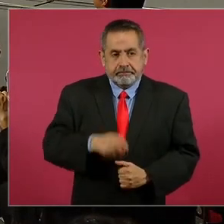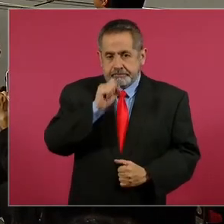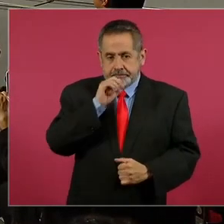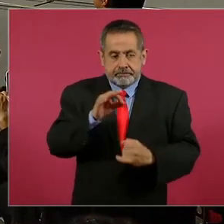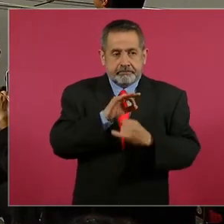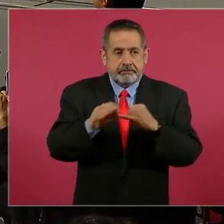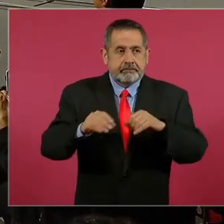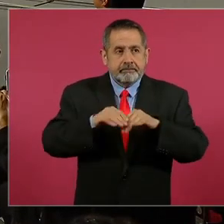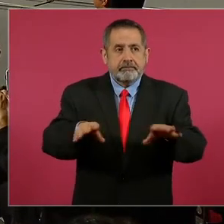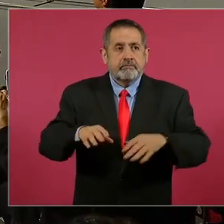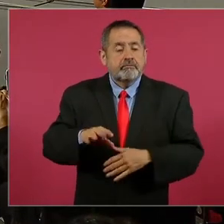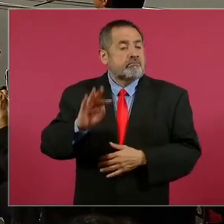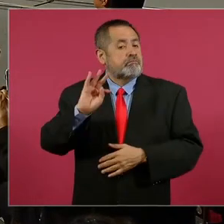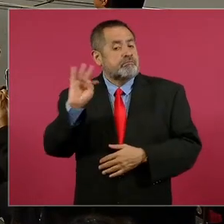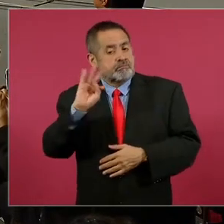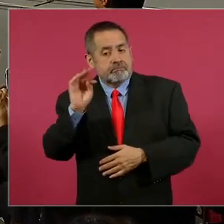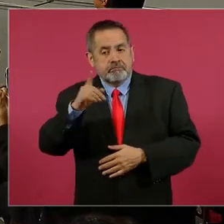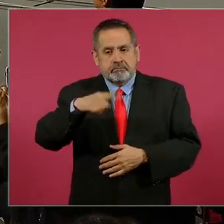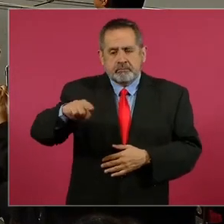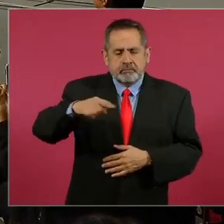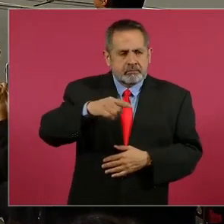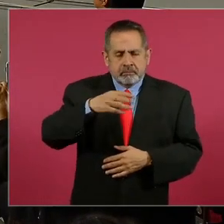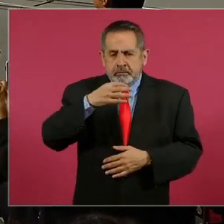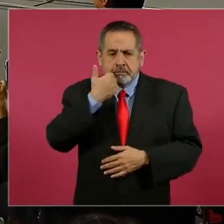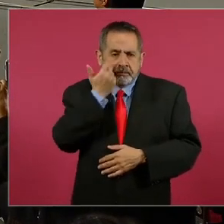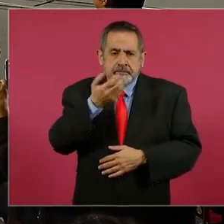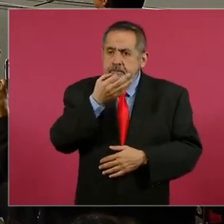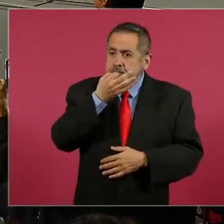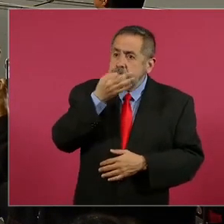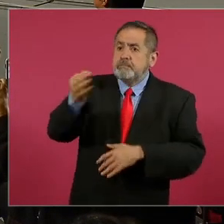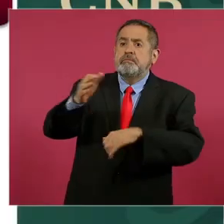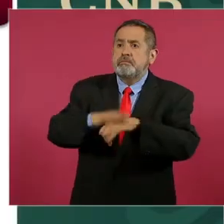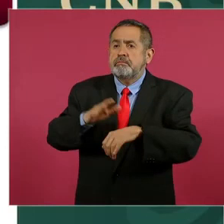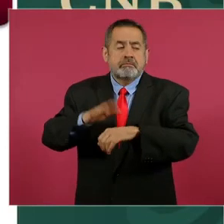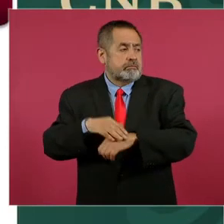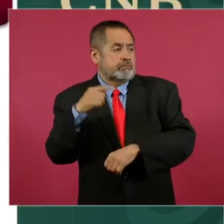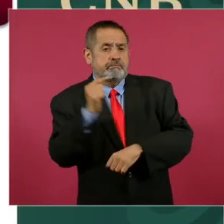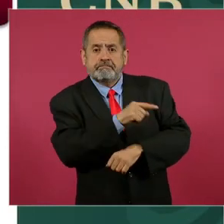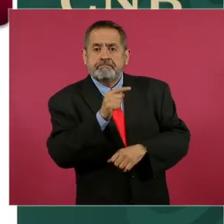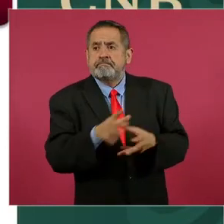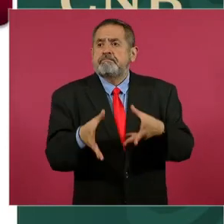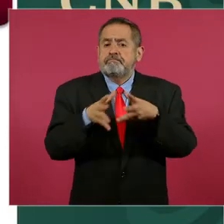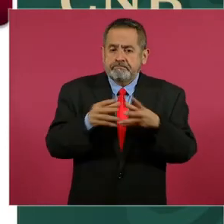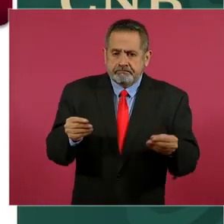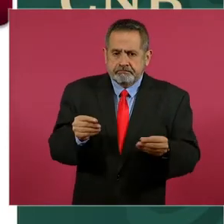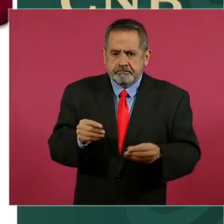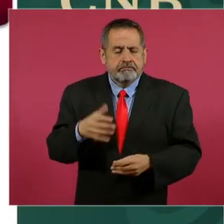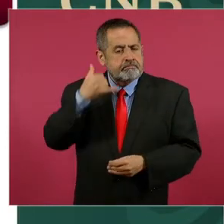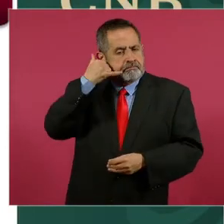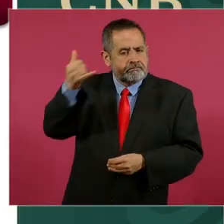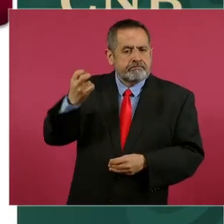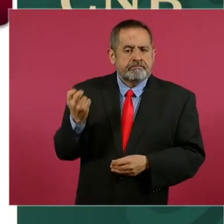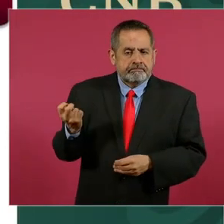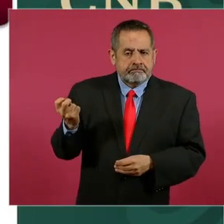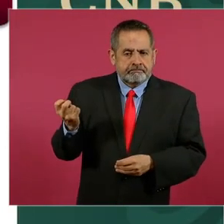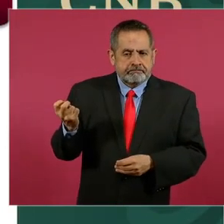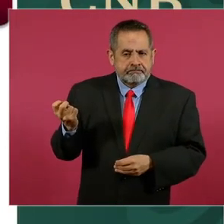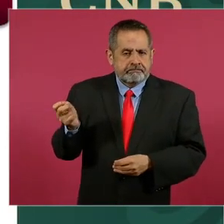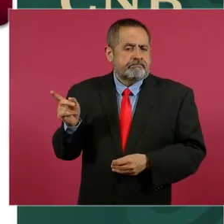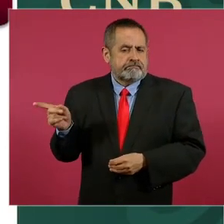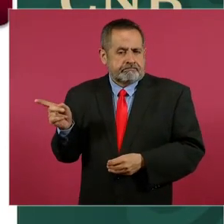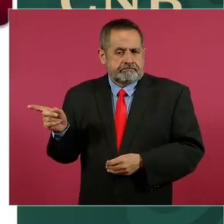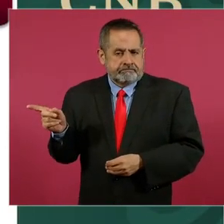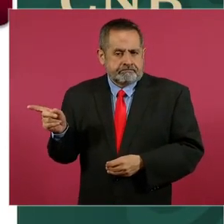informar que si se desea realizar un reporte de alguna persona desaparecida, se puede hacer en esta